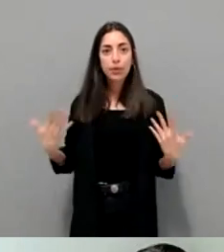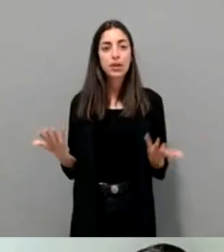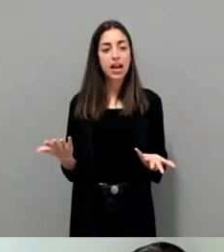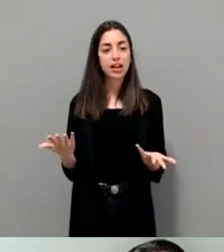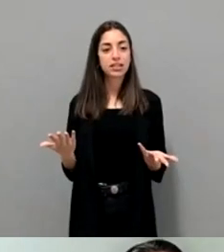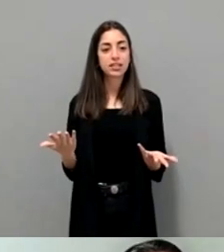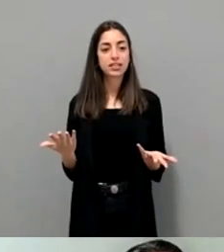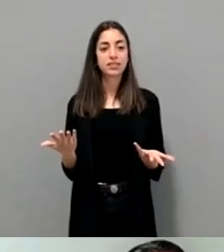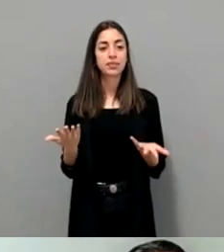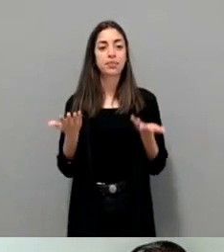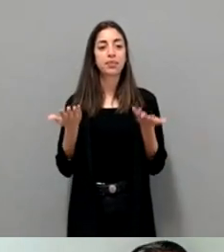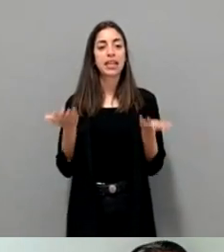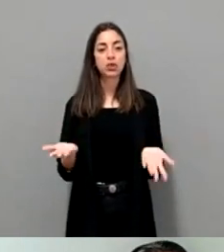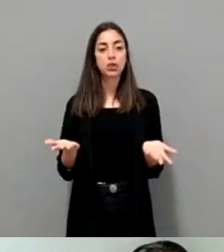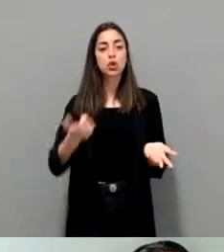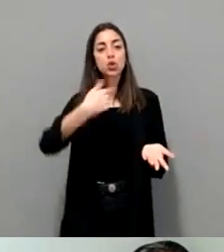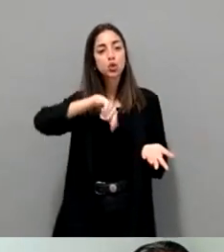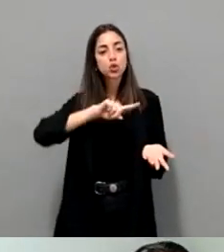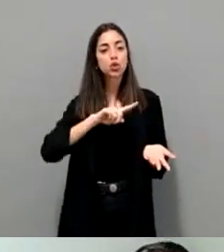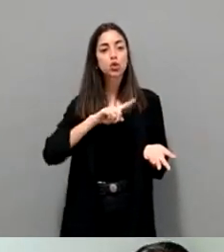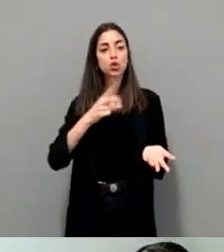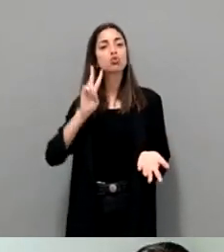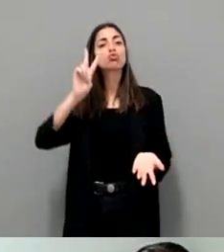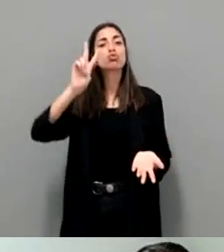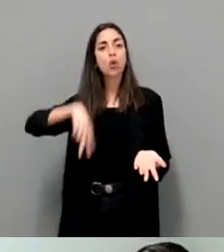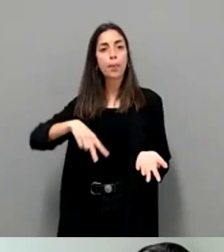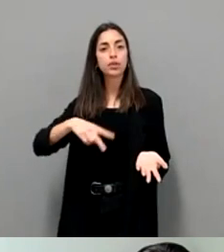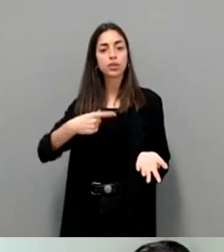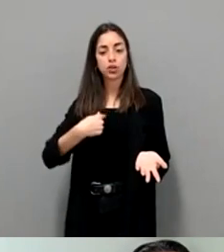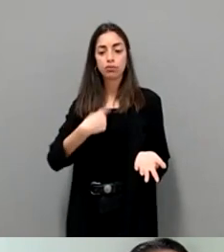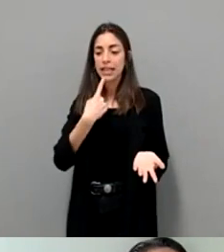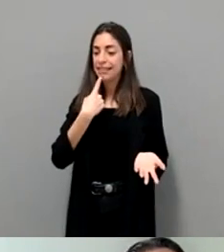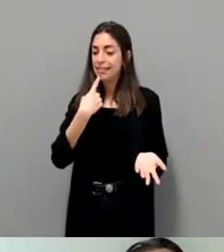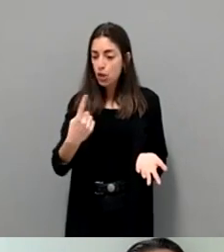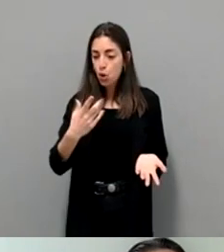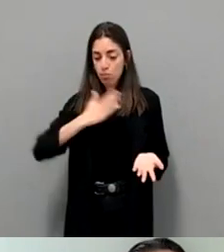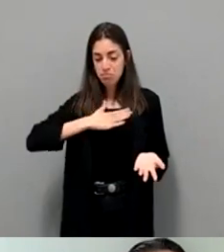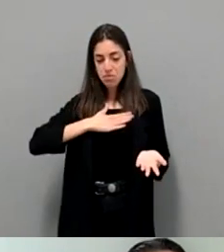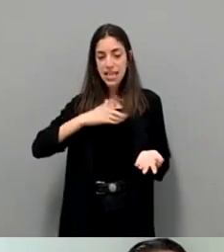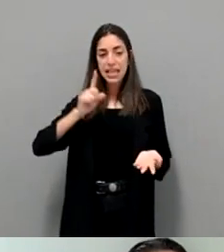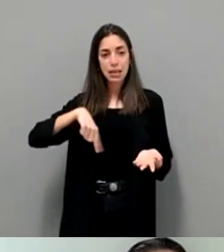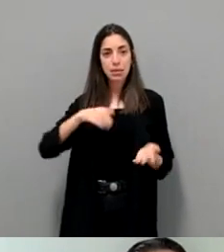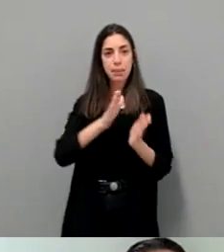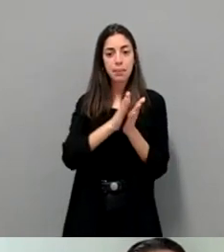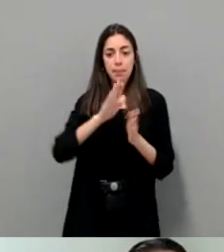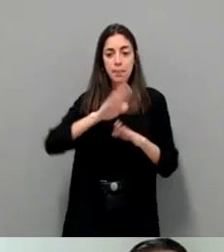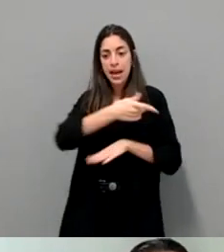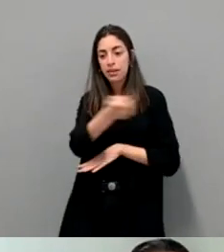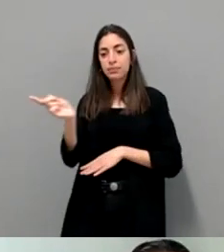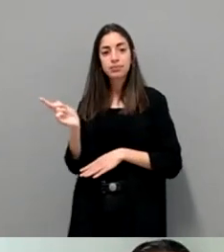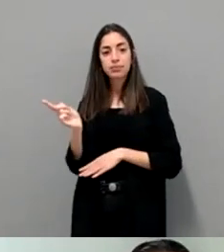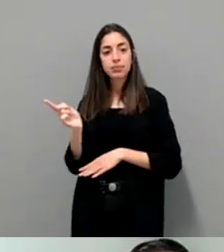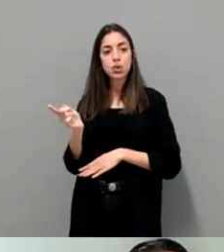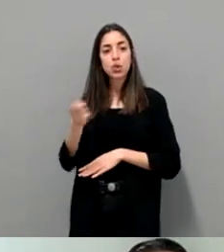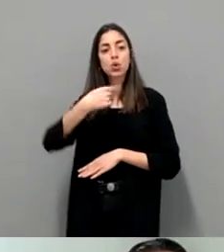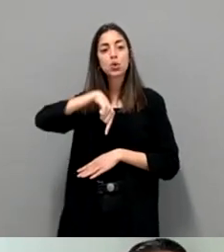ahí somos. Y lo digo por mí y por todas mis compañeras, unas grandes